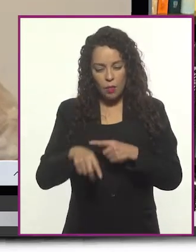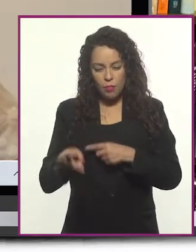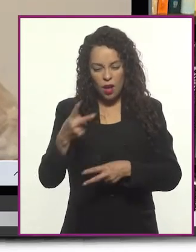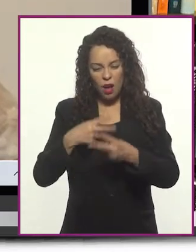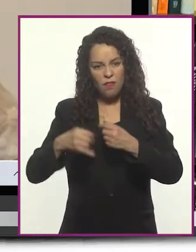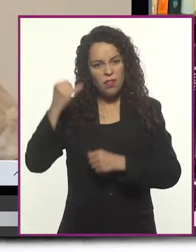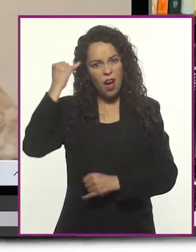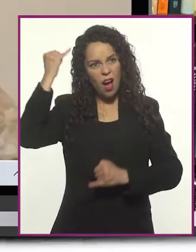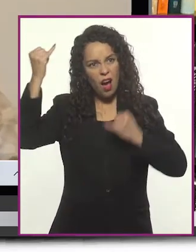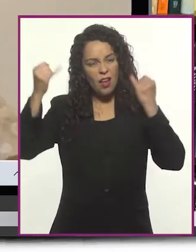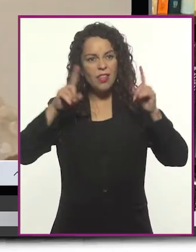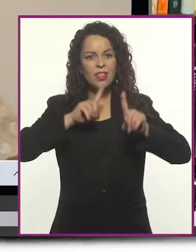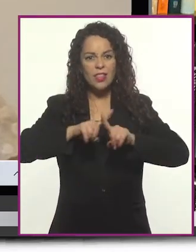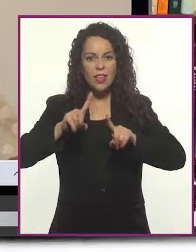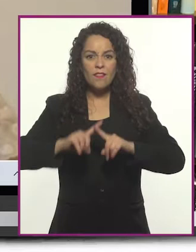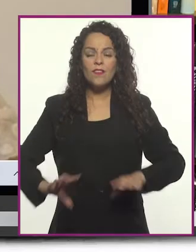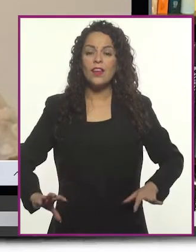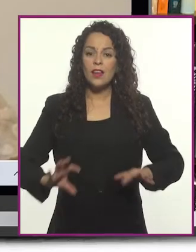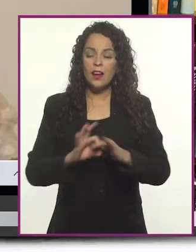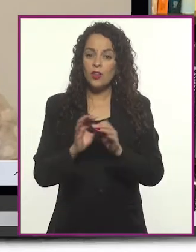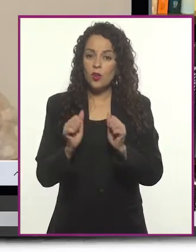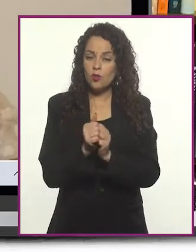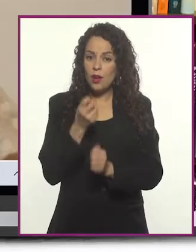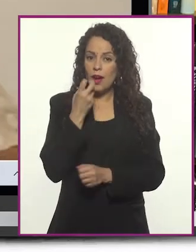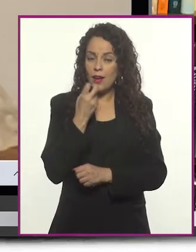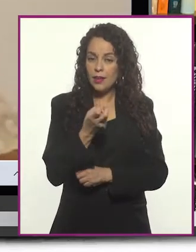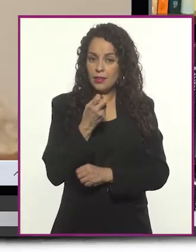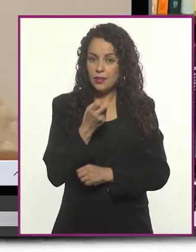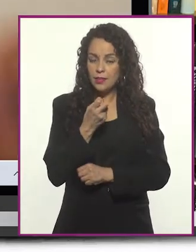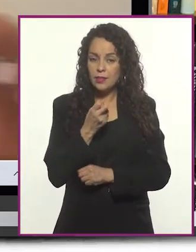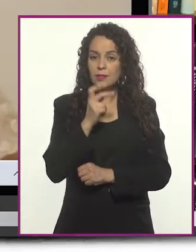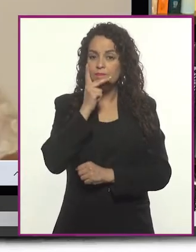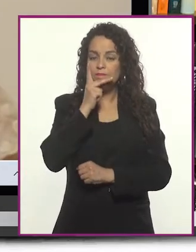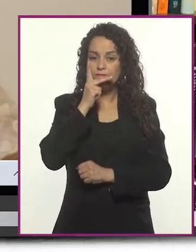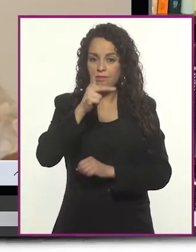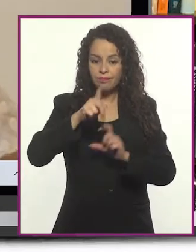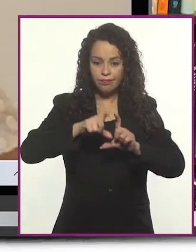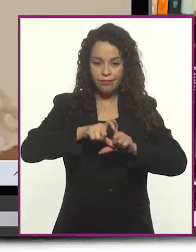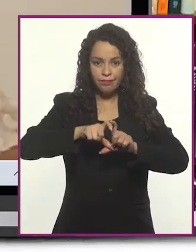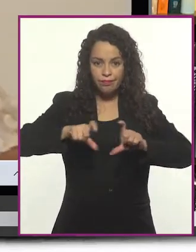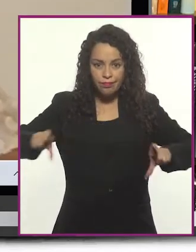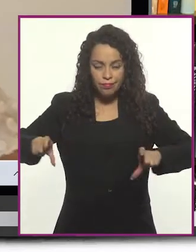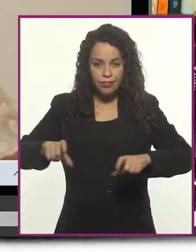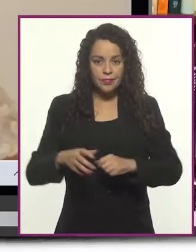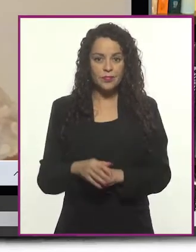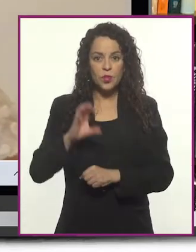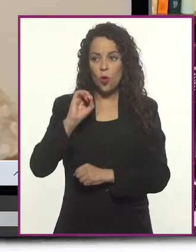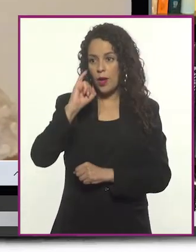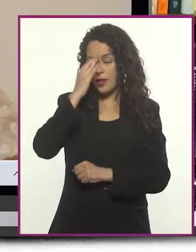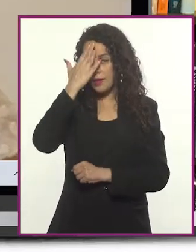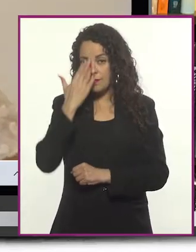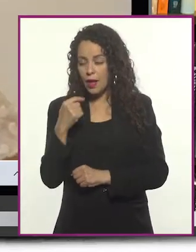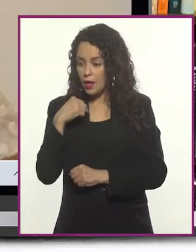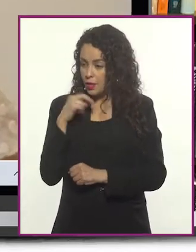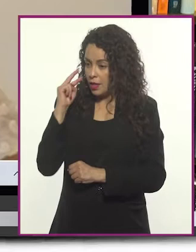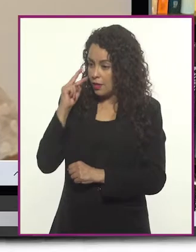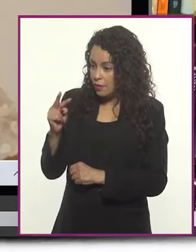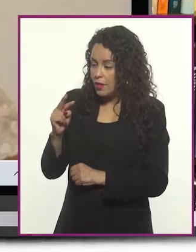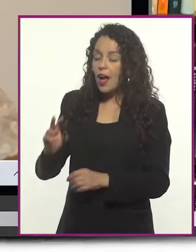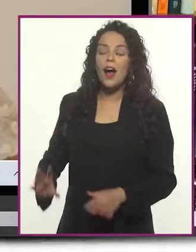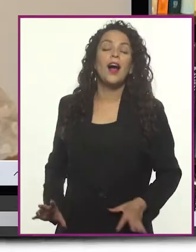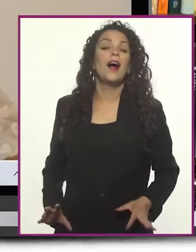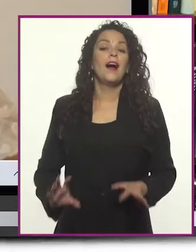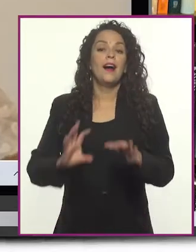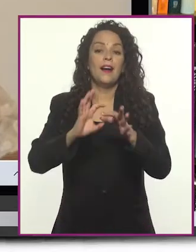ideas relacionadas con esa frase o con esa palabra o con esa imagen que vi.